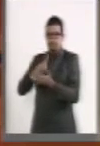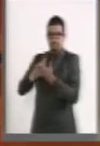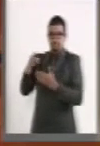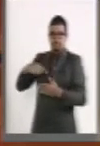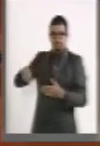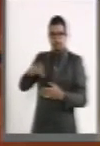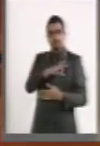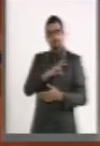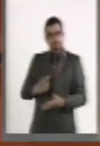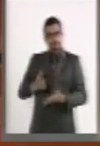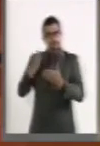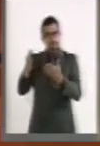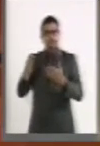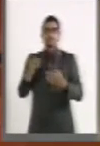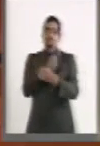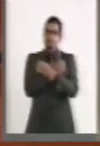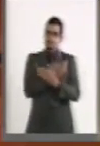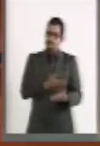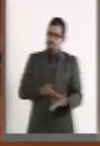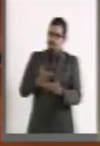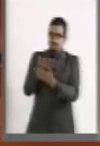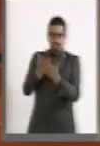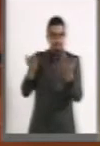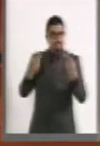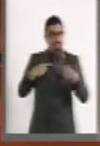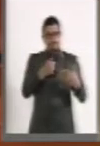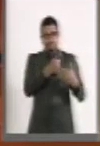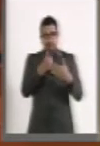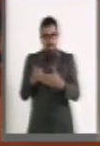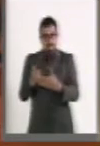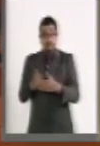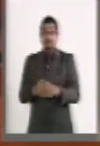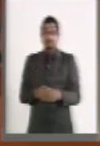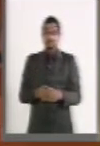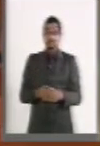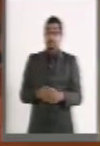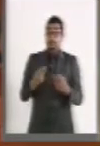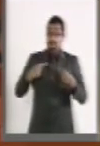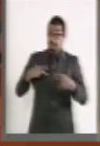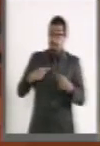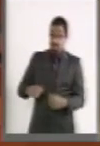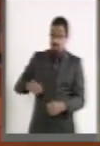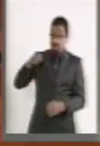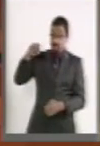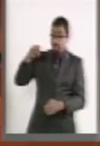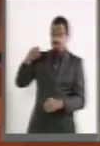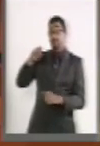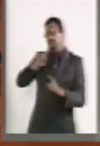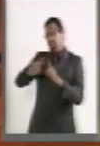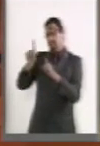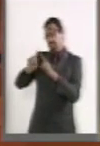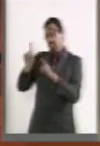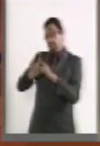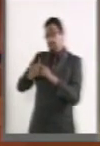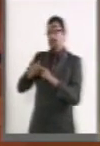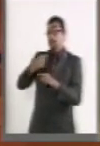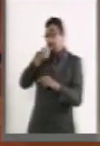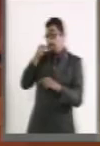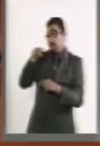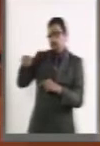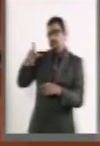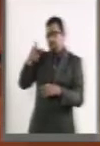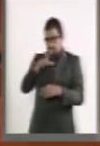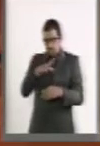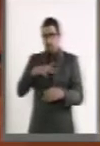que obligan al Estado y al resto de la sociedad. Las personas de la tercera edad poseen un conjunto de habilidades de